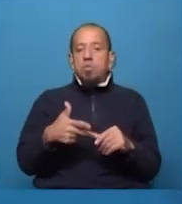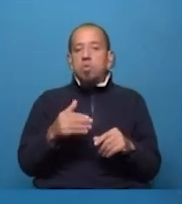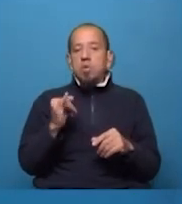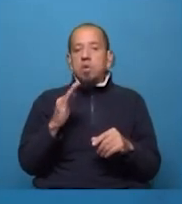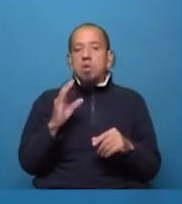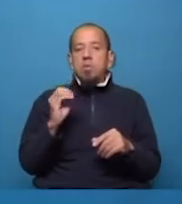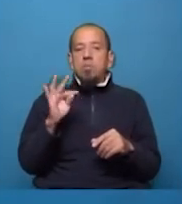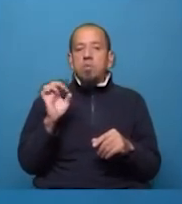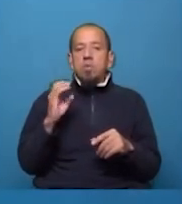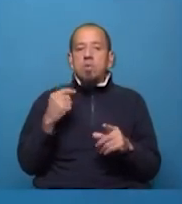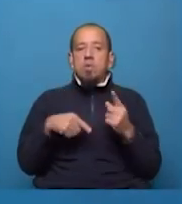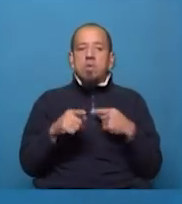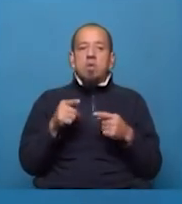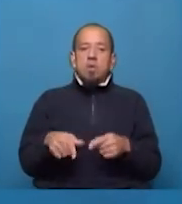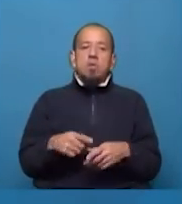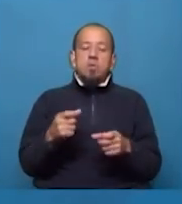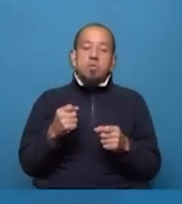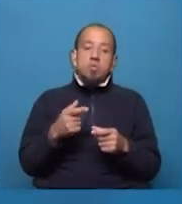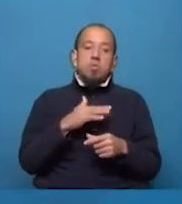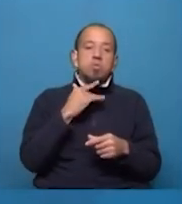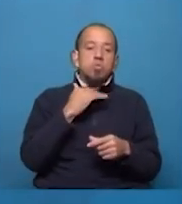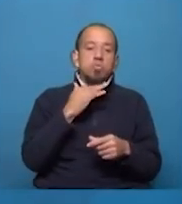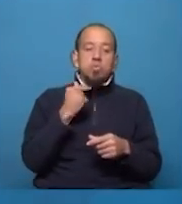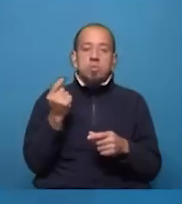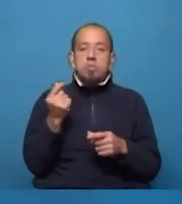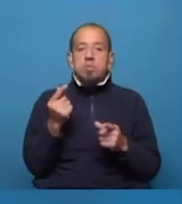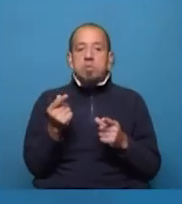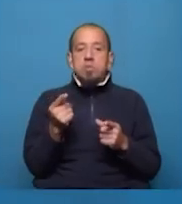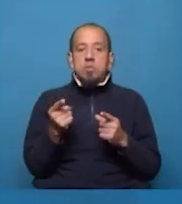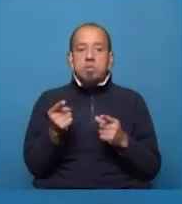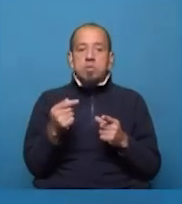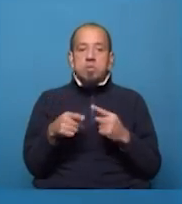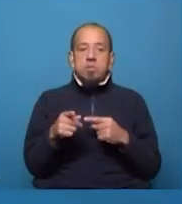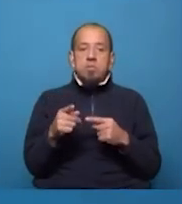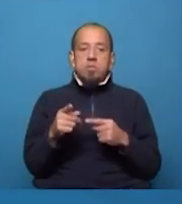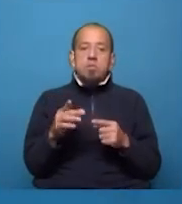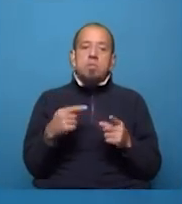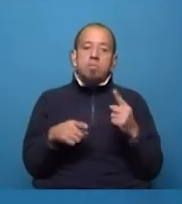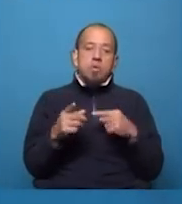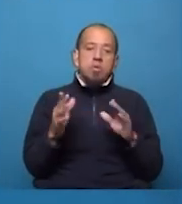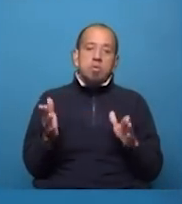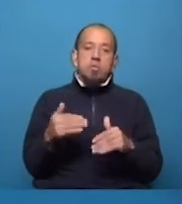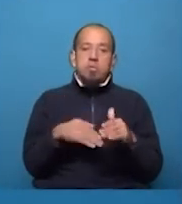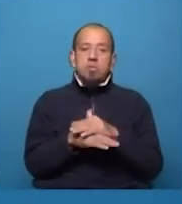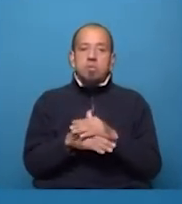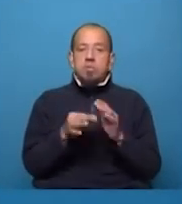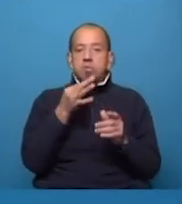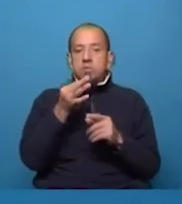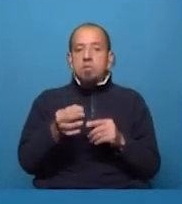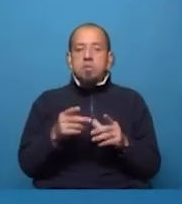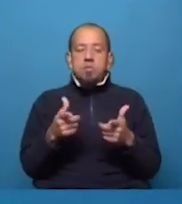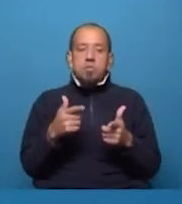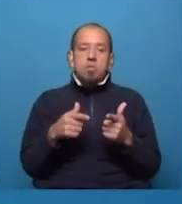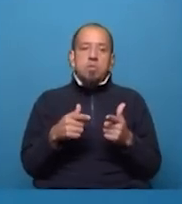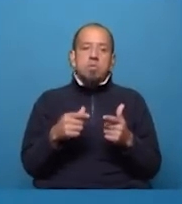entonces ese es el lavado En serio que no excluye al otro pero no me lo oculte No me digas que eso no existe